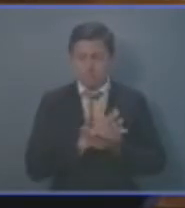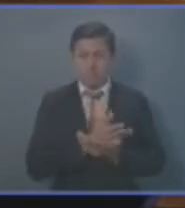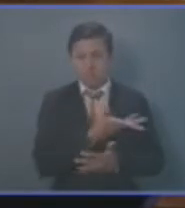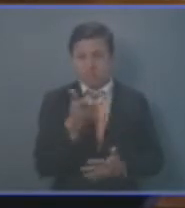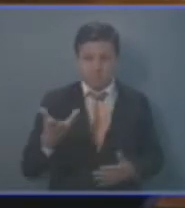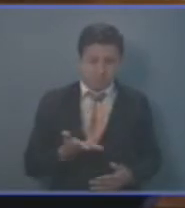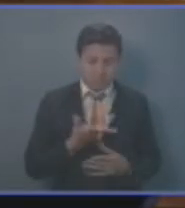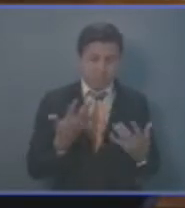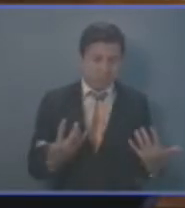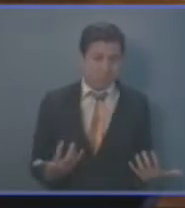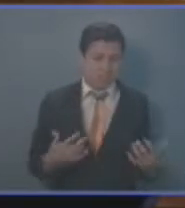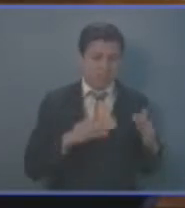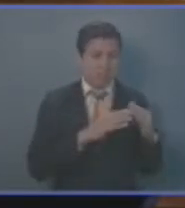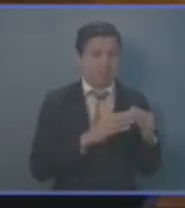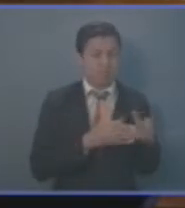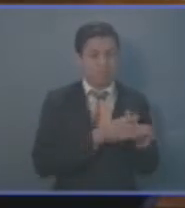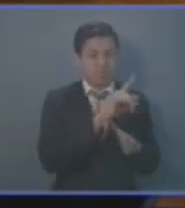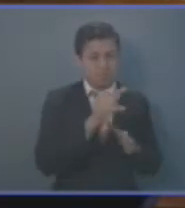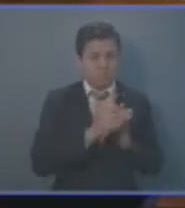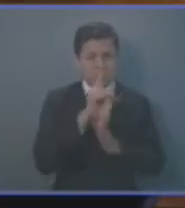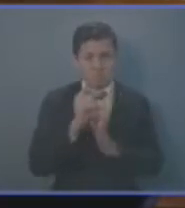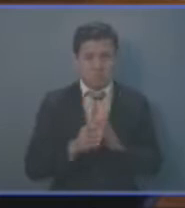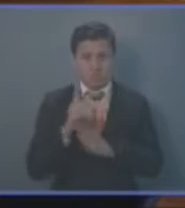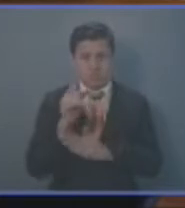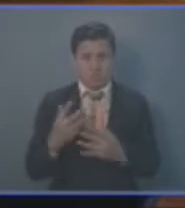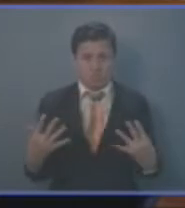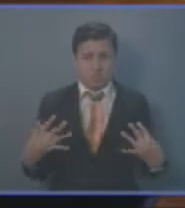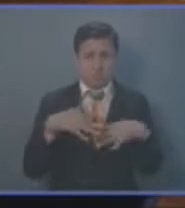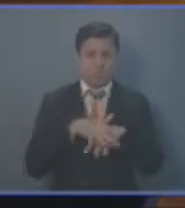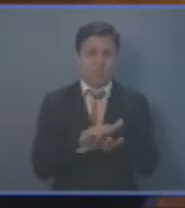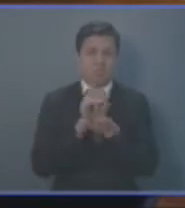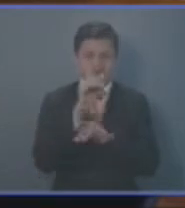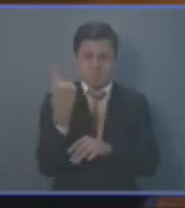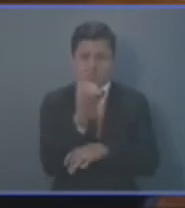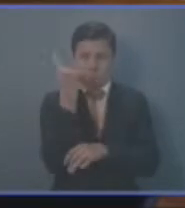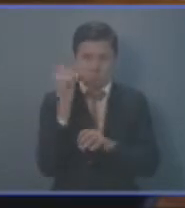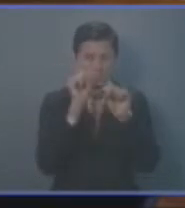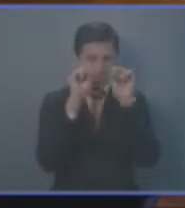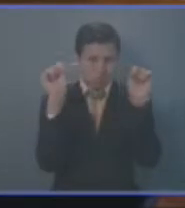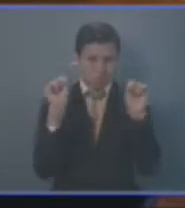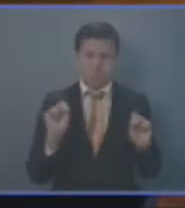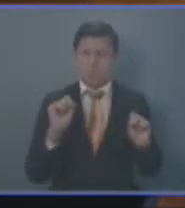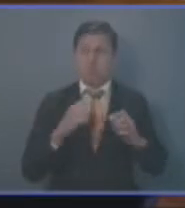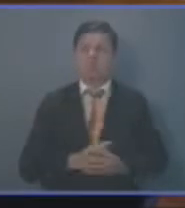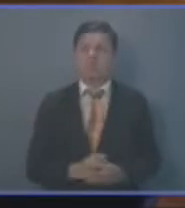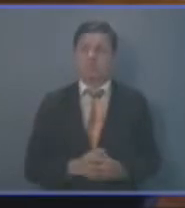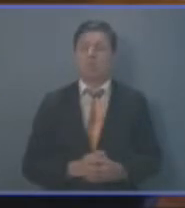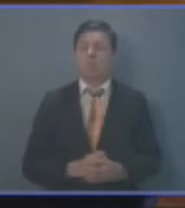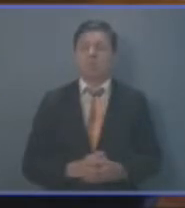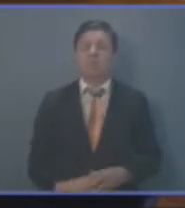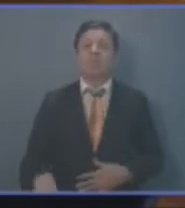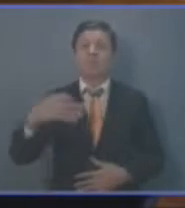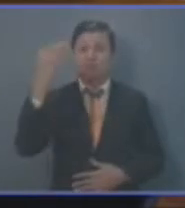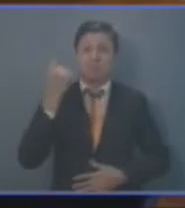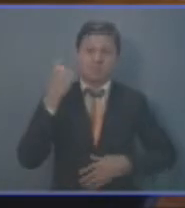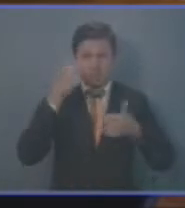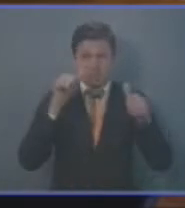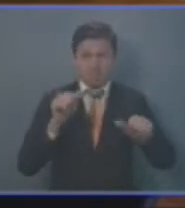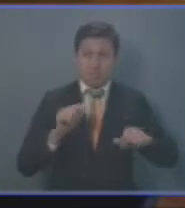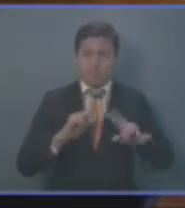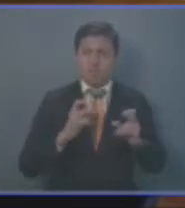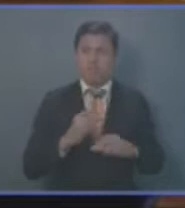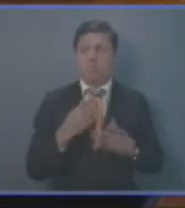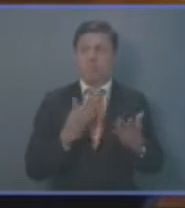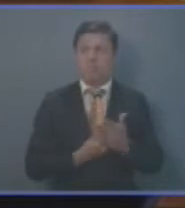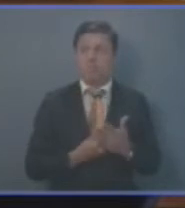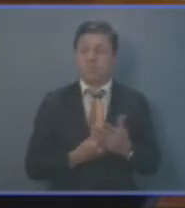integrales e integradas de salud. La articulación de los prestadores de los servicios de salud debe ser de acuerdo a la política y